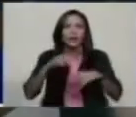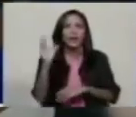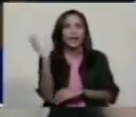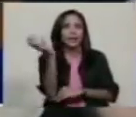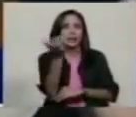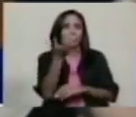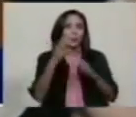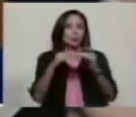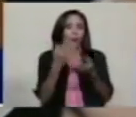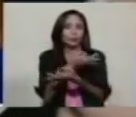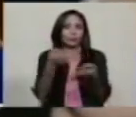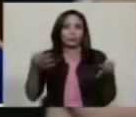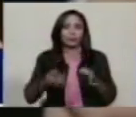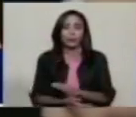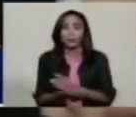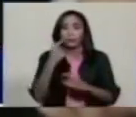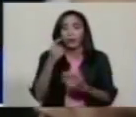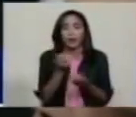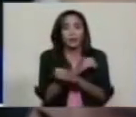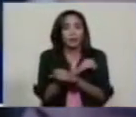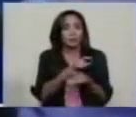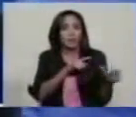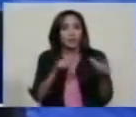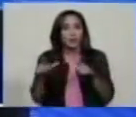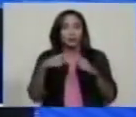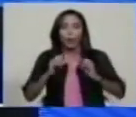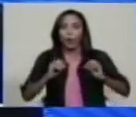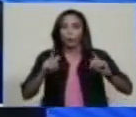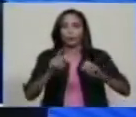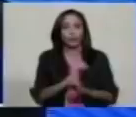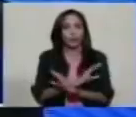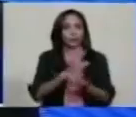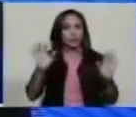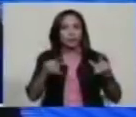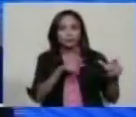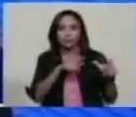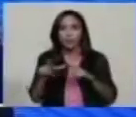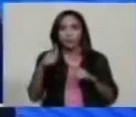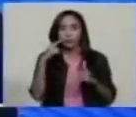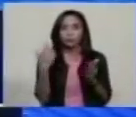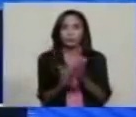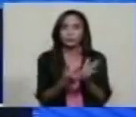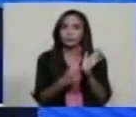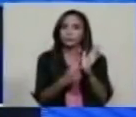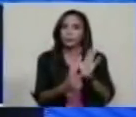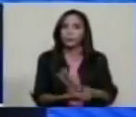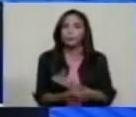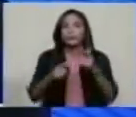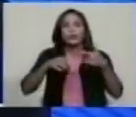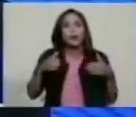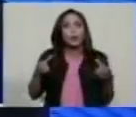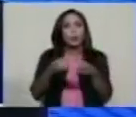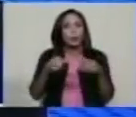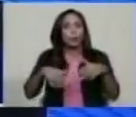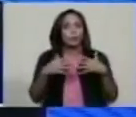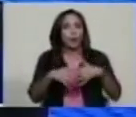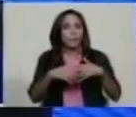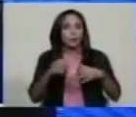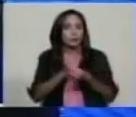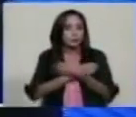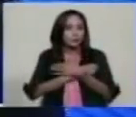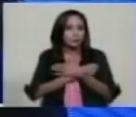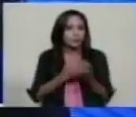está servida, como dicen, las oportunidades están dadas absolutamente. Y, presidente, le quiero decir que aquí hubo un sector empresarial muy